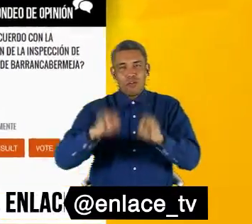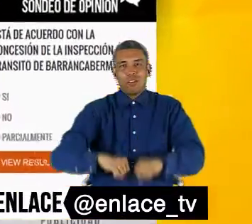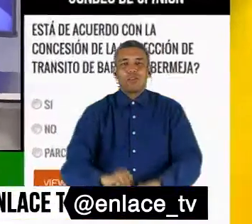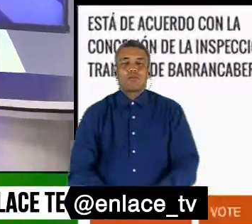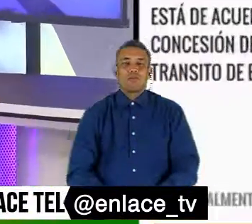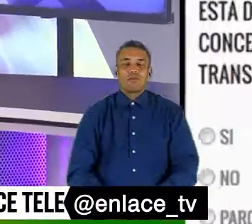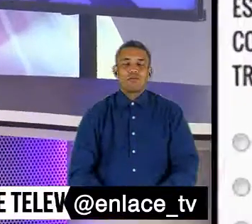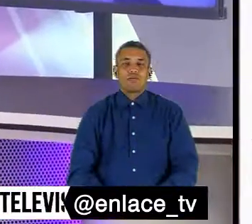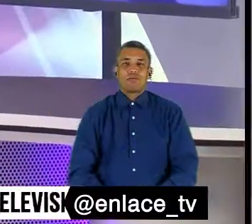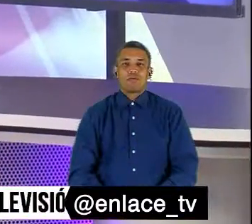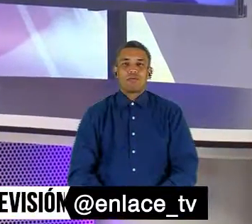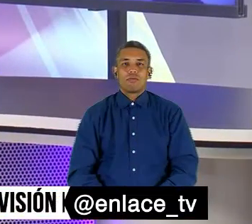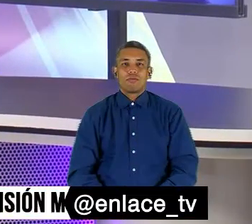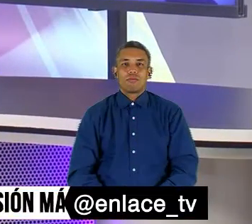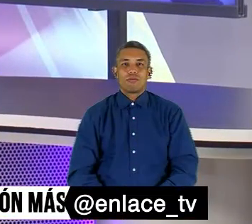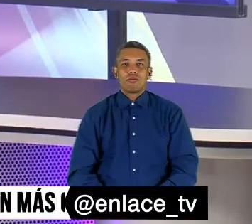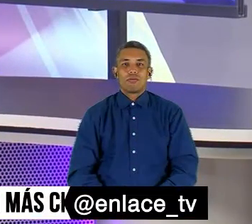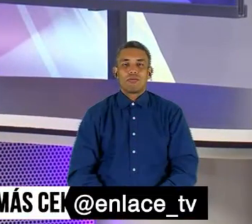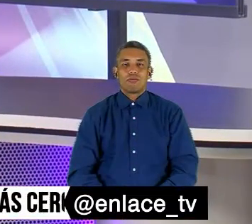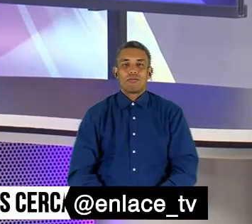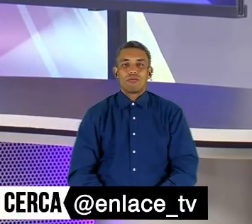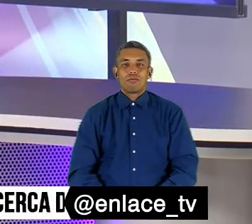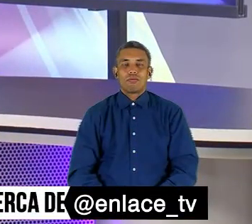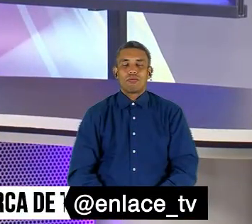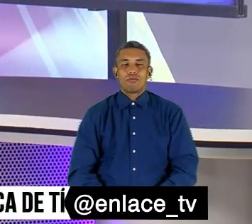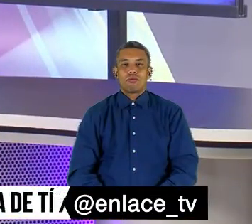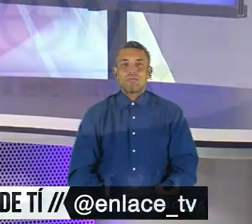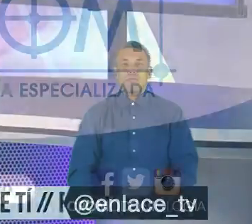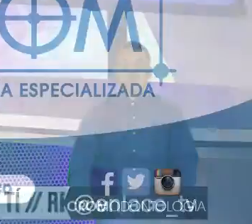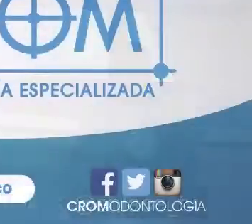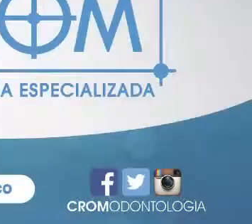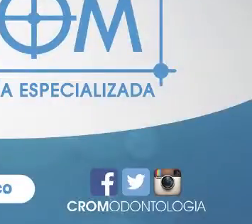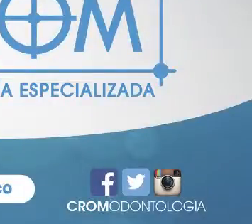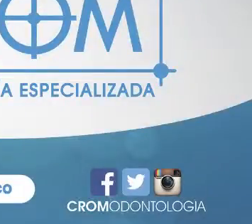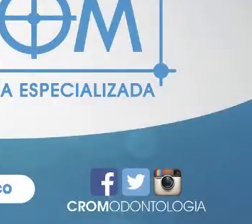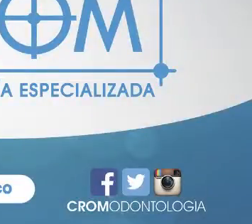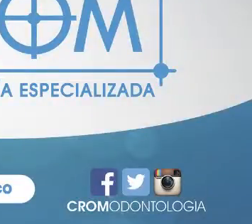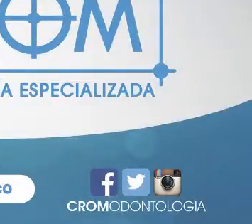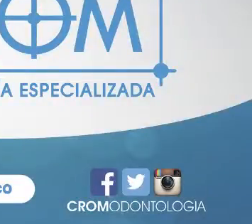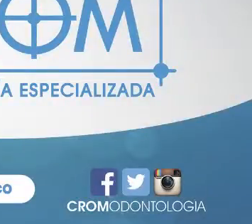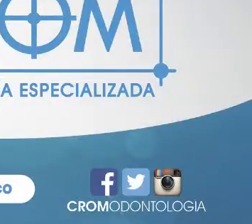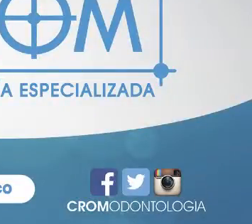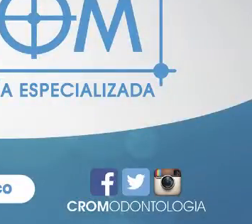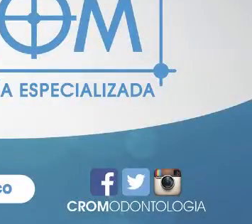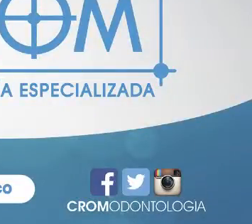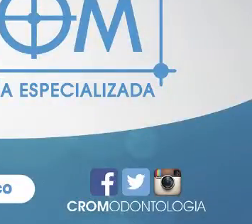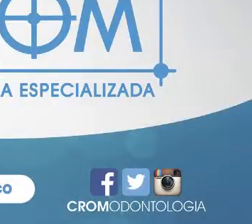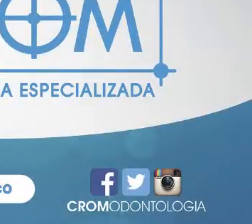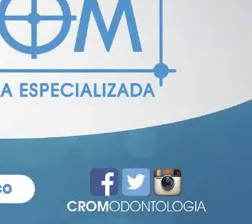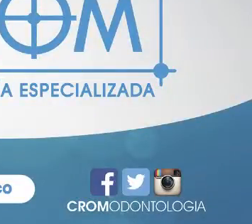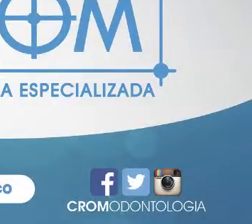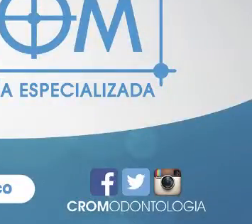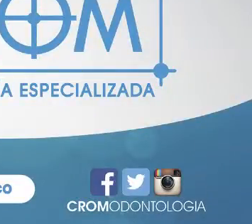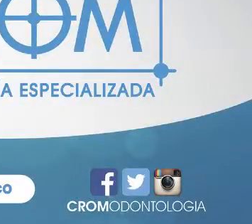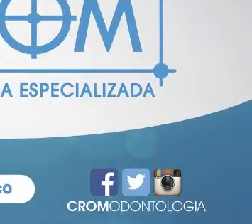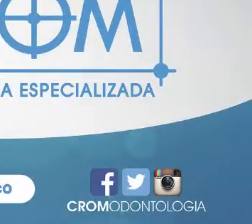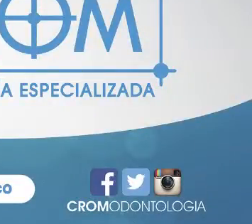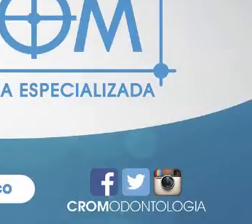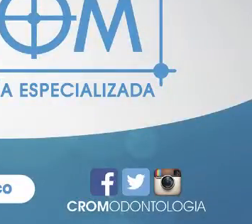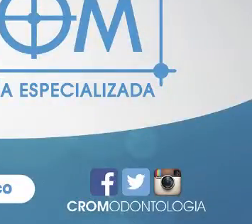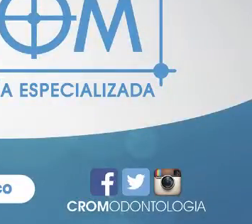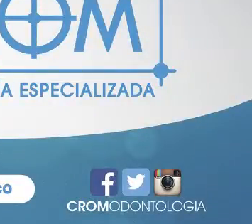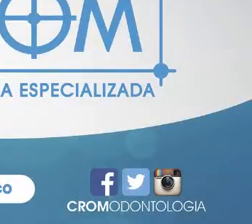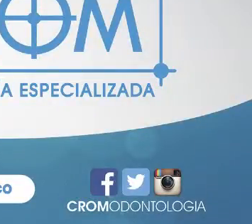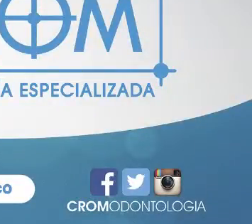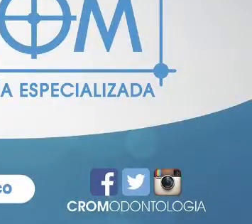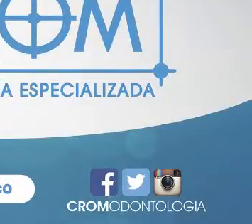www.enlacetelevisión.com. Visítenos. Y al mal tiempo, buena cara. Desde 1994, Chrome es la sonrisa de